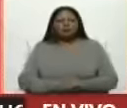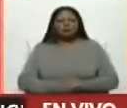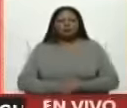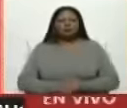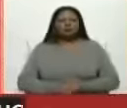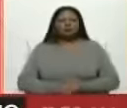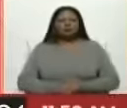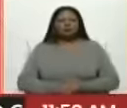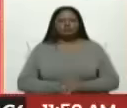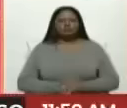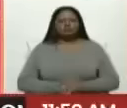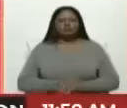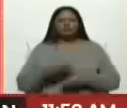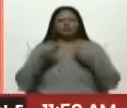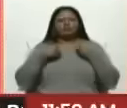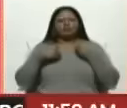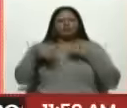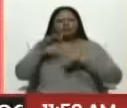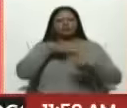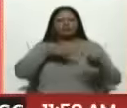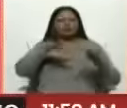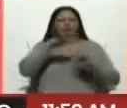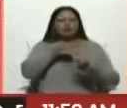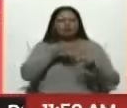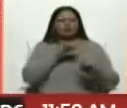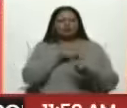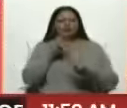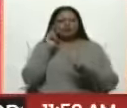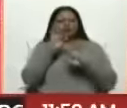Porque ellos viven de eso, de la manipulación.